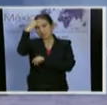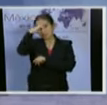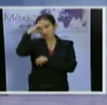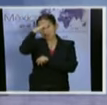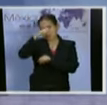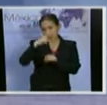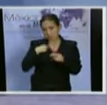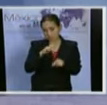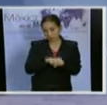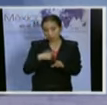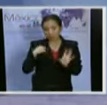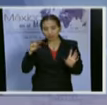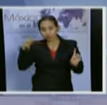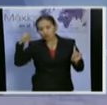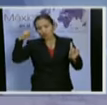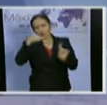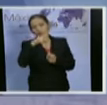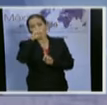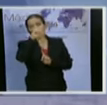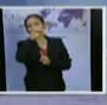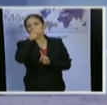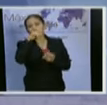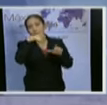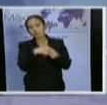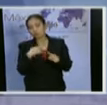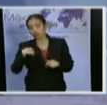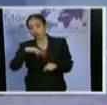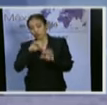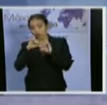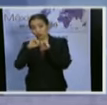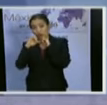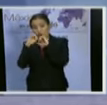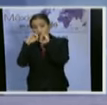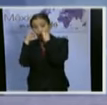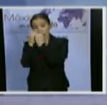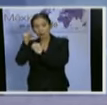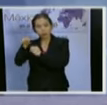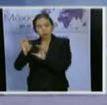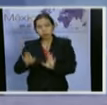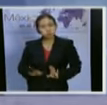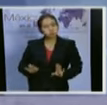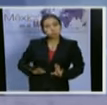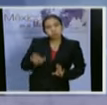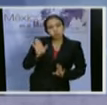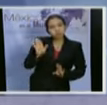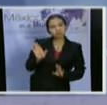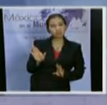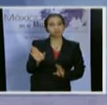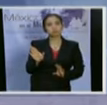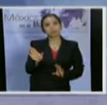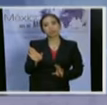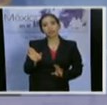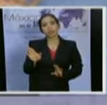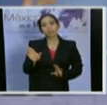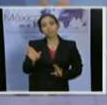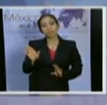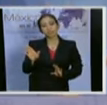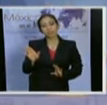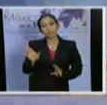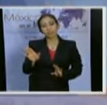personal. La perspectiva de Oxfam es la siguiente: somos una organización que tiene la peculiaridad de